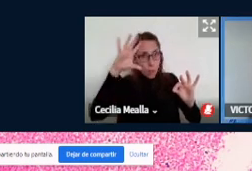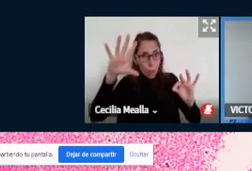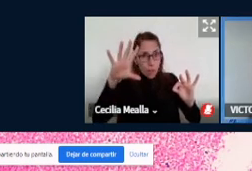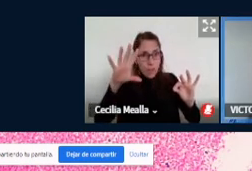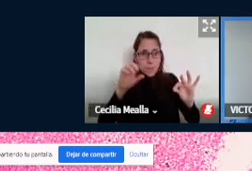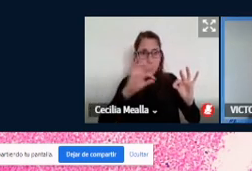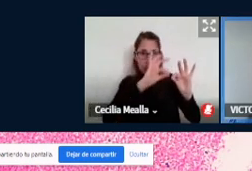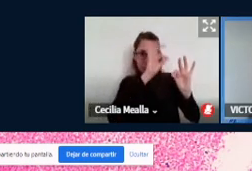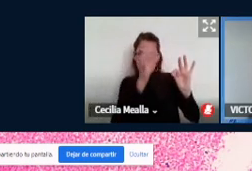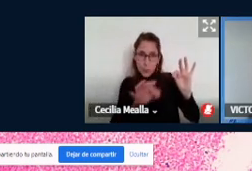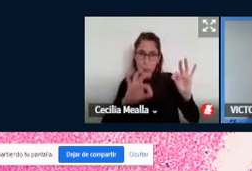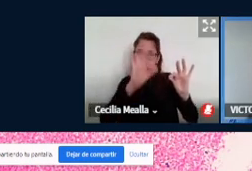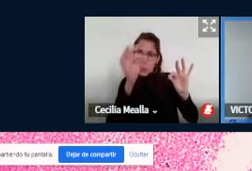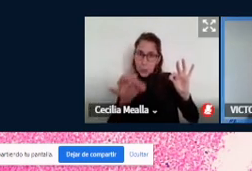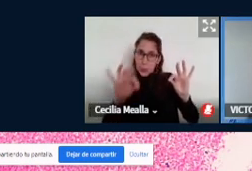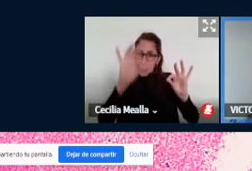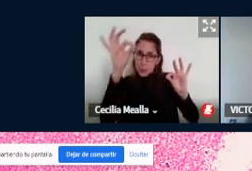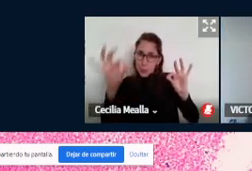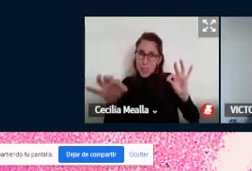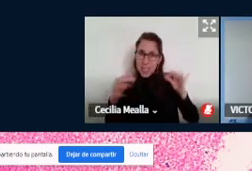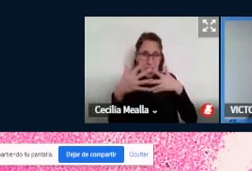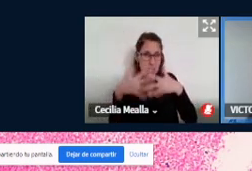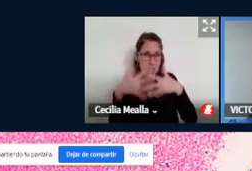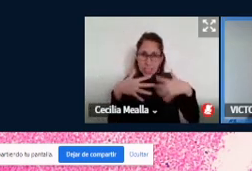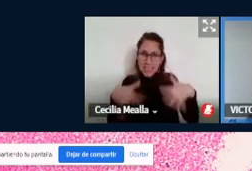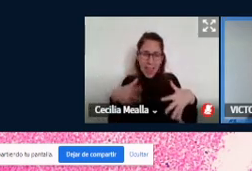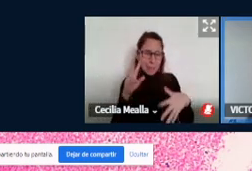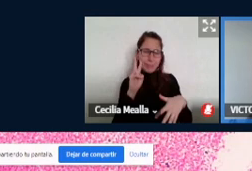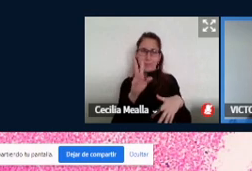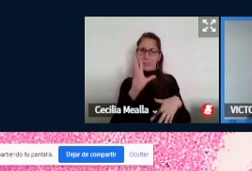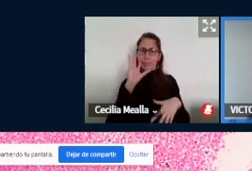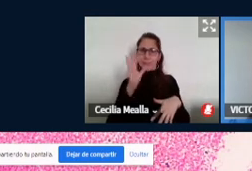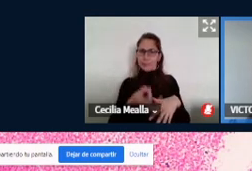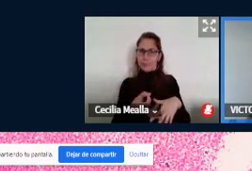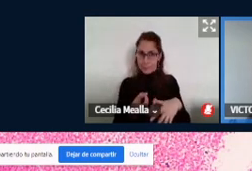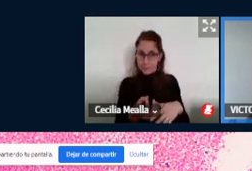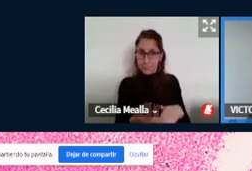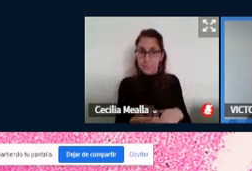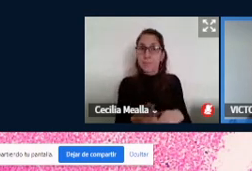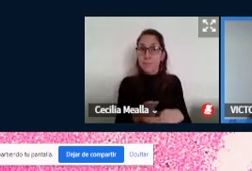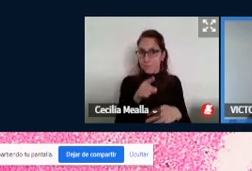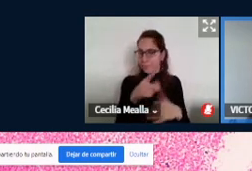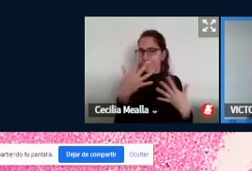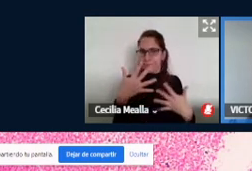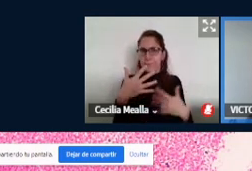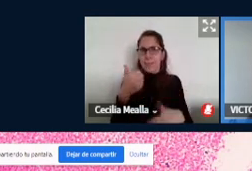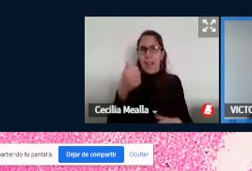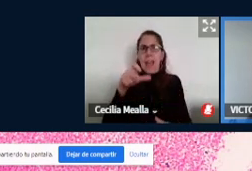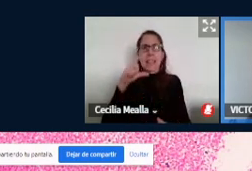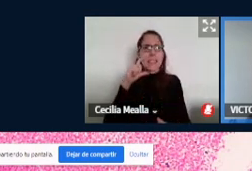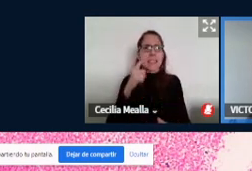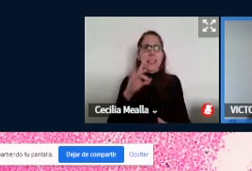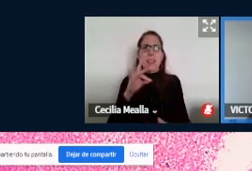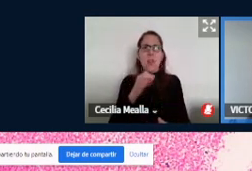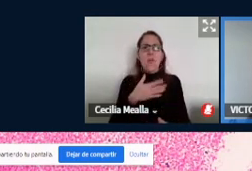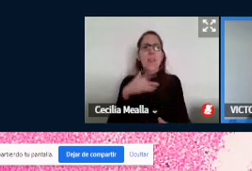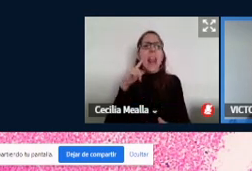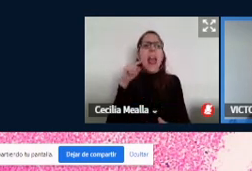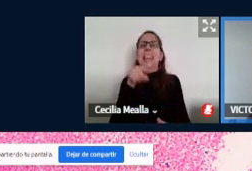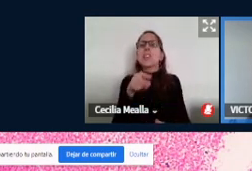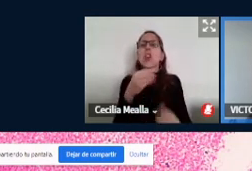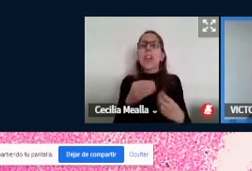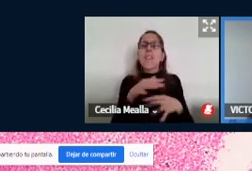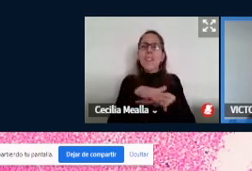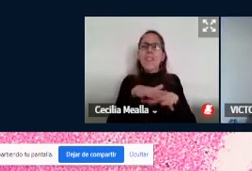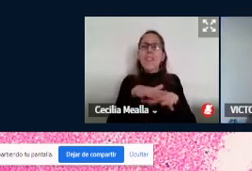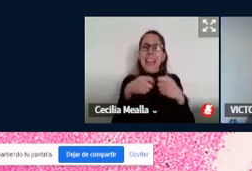Esta línea bien rosada que se colorea bien acidófila, son fibras elásticas. ¿Cómo